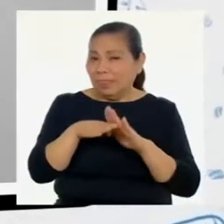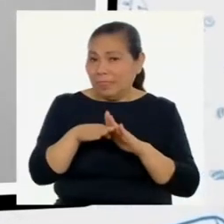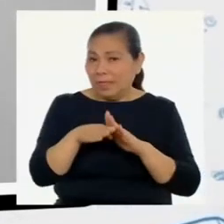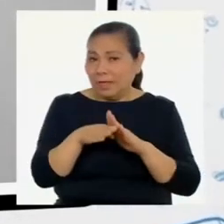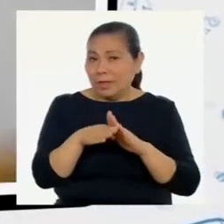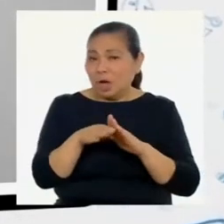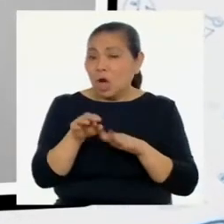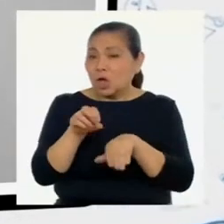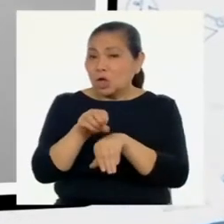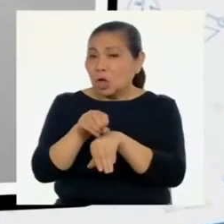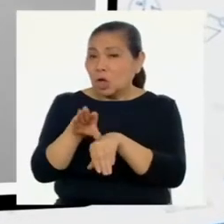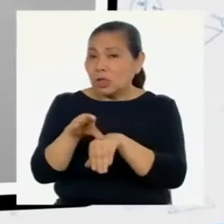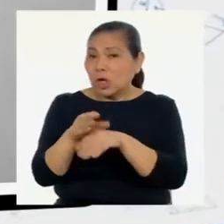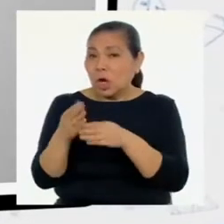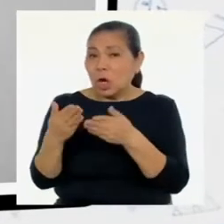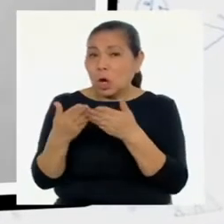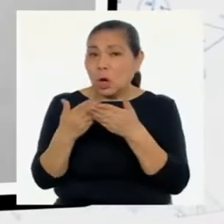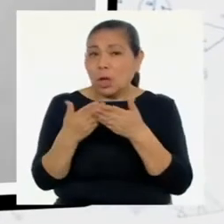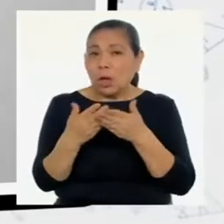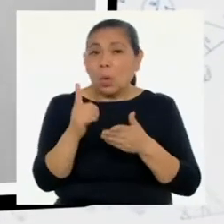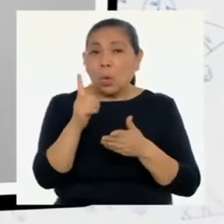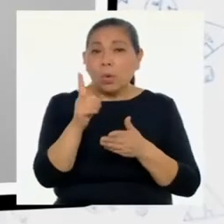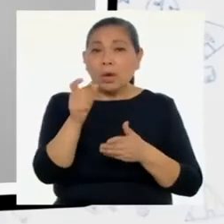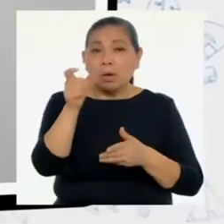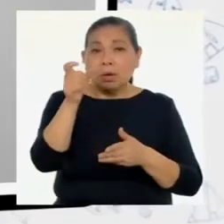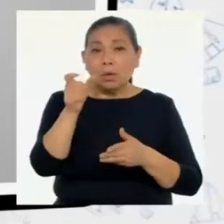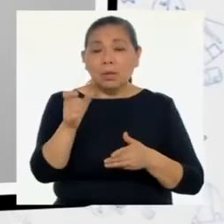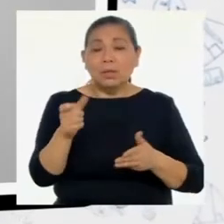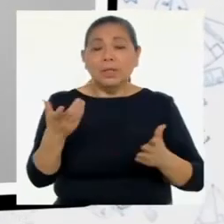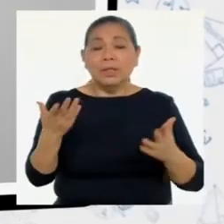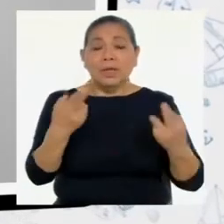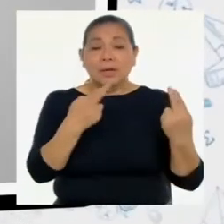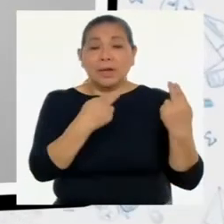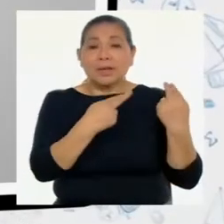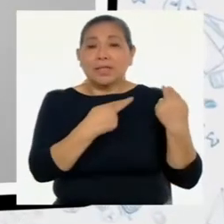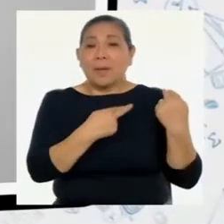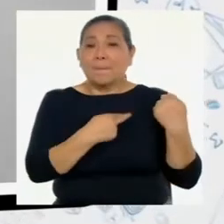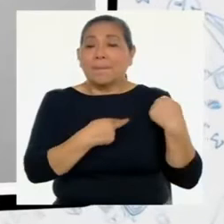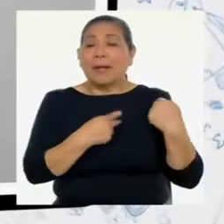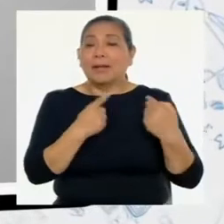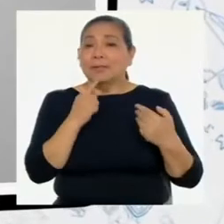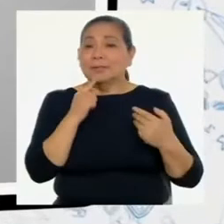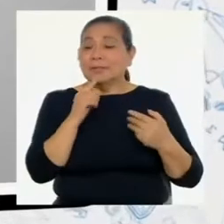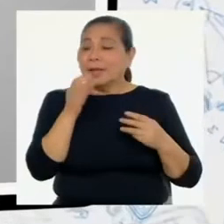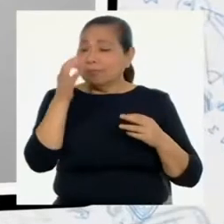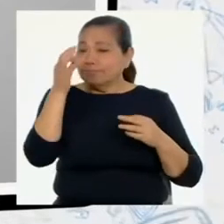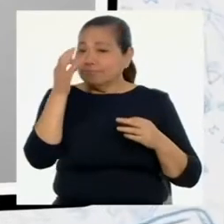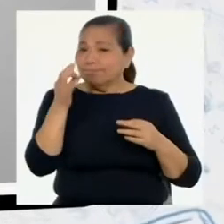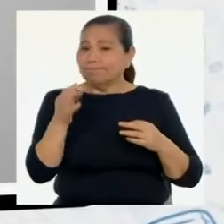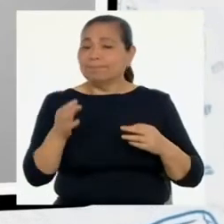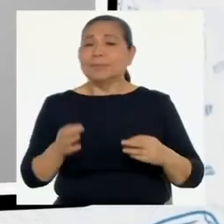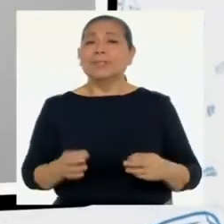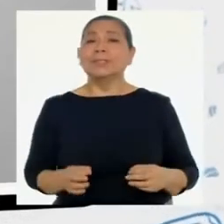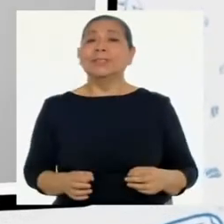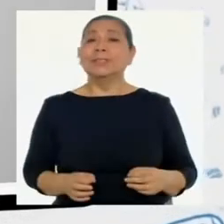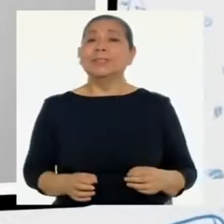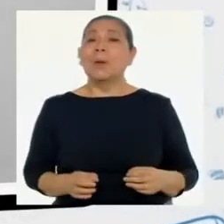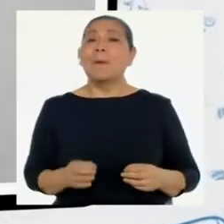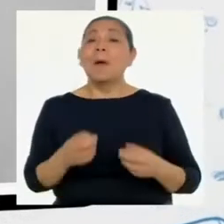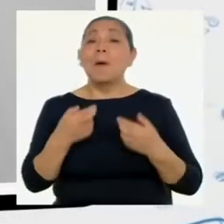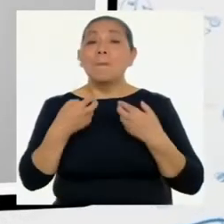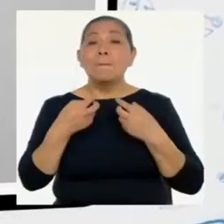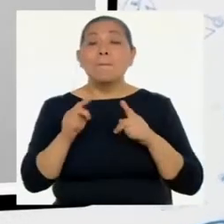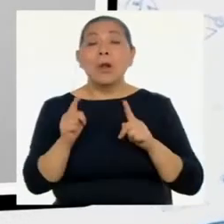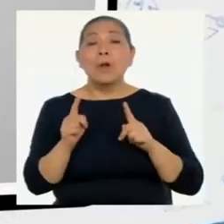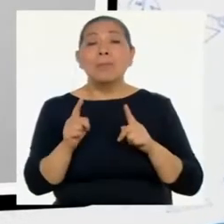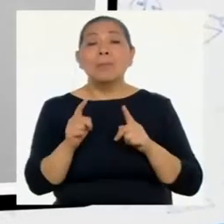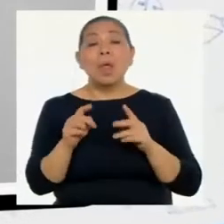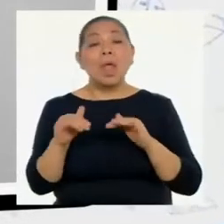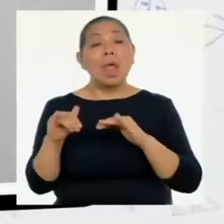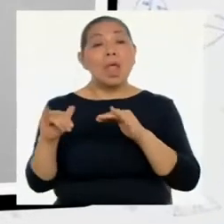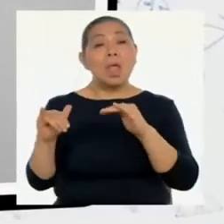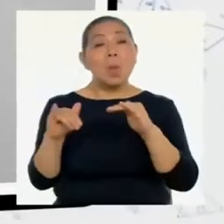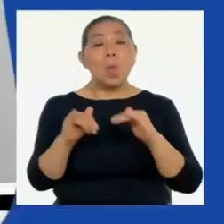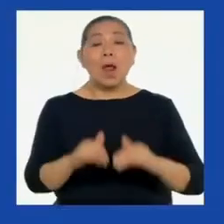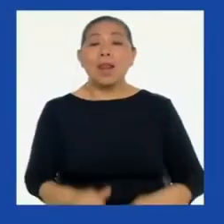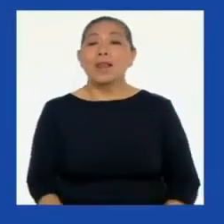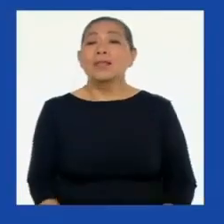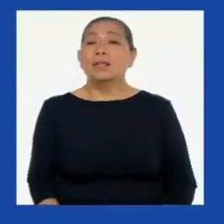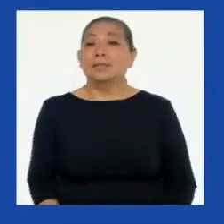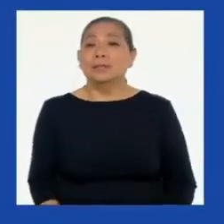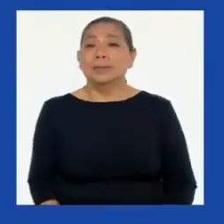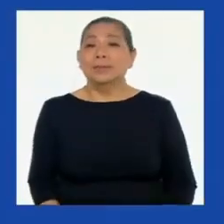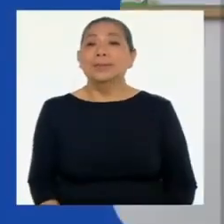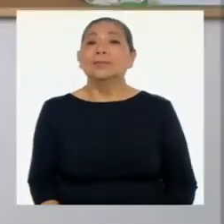del consejo escolar debe haber un regidor cuya función sea específicamente promover la equidad de